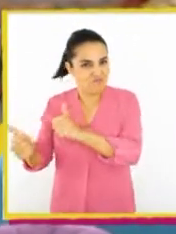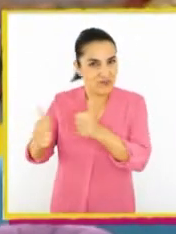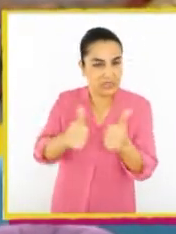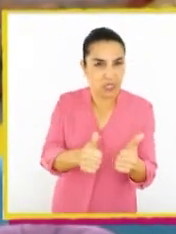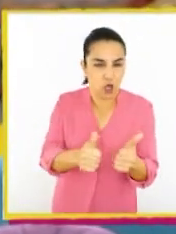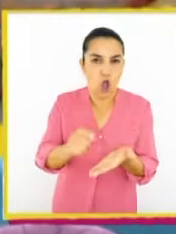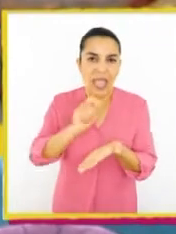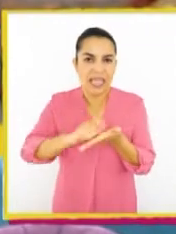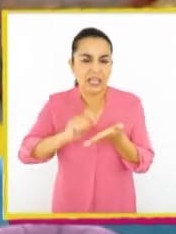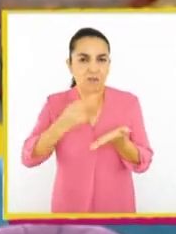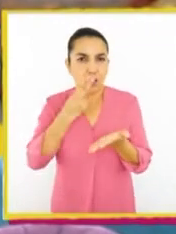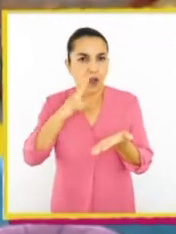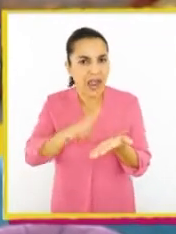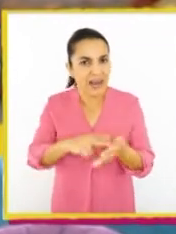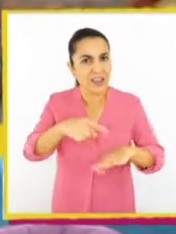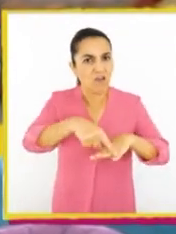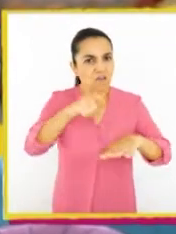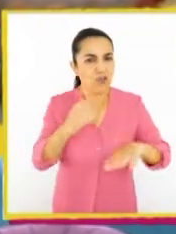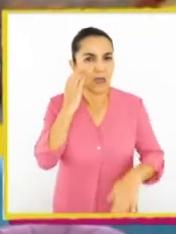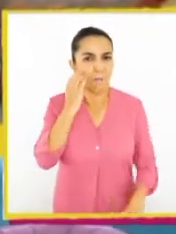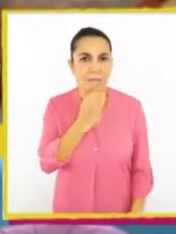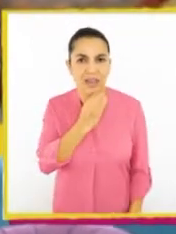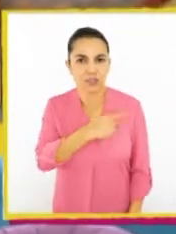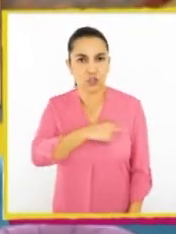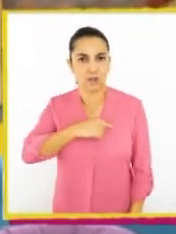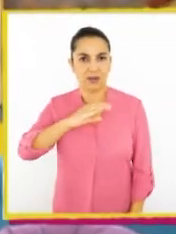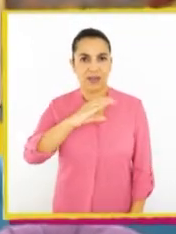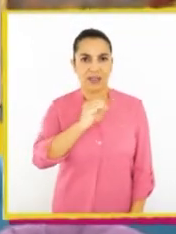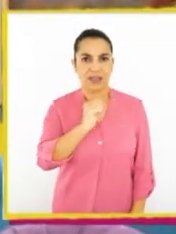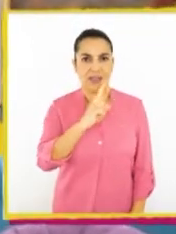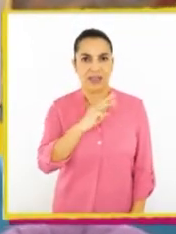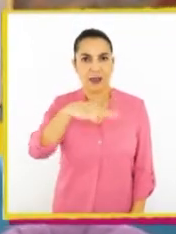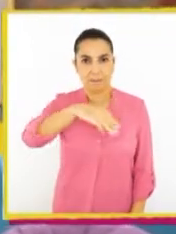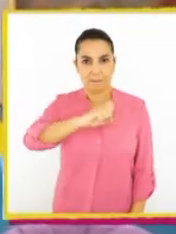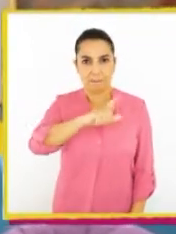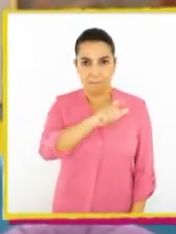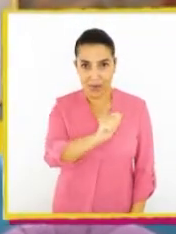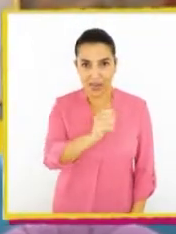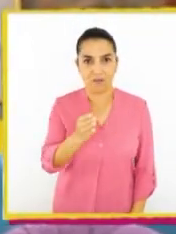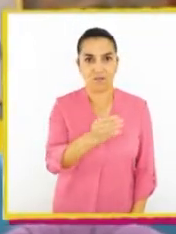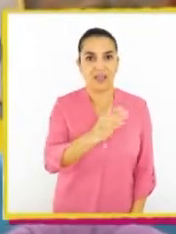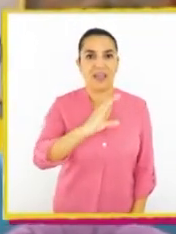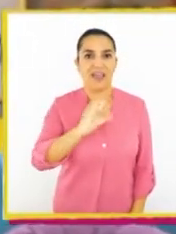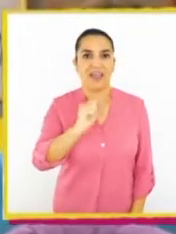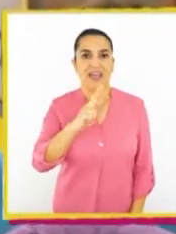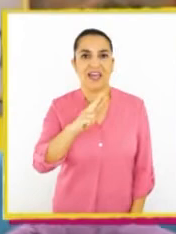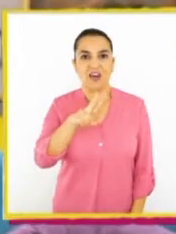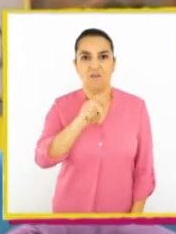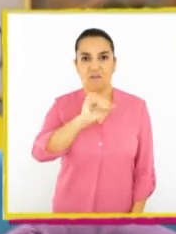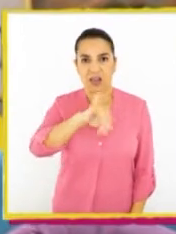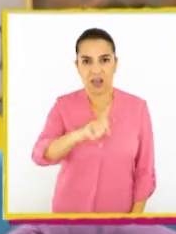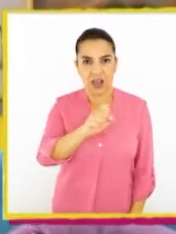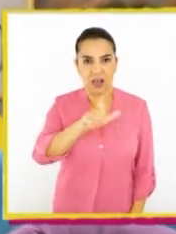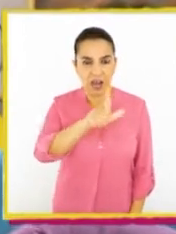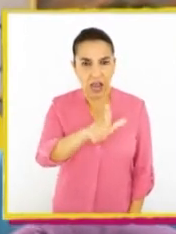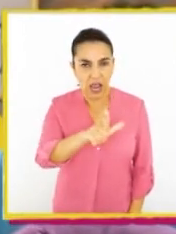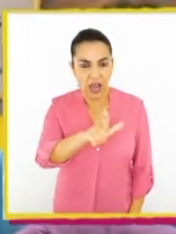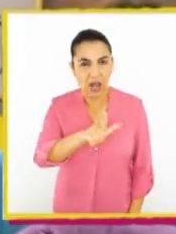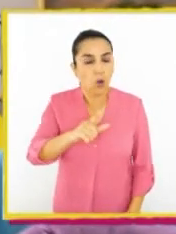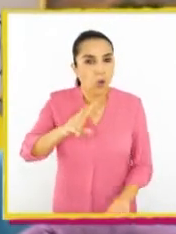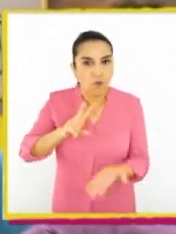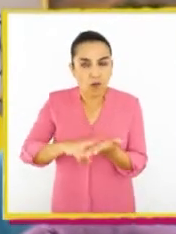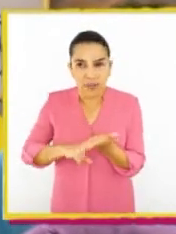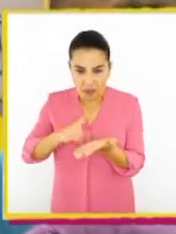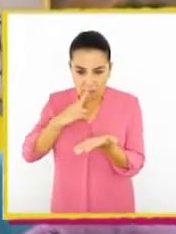que venció le escribió a la viuda de Arturo Prat, Carmela Carvajal. Sí, es verdad,